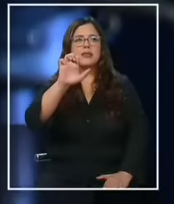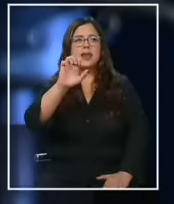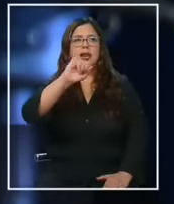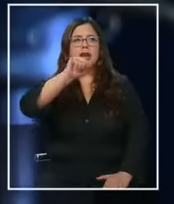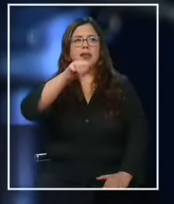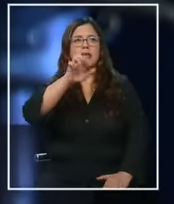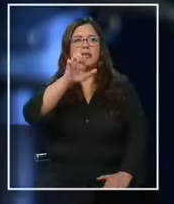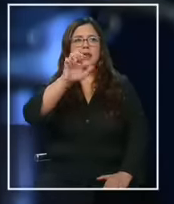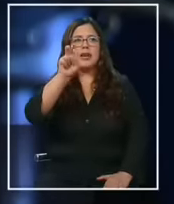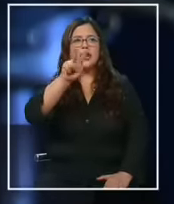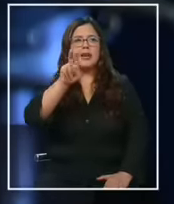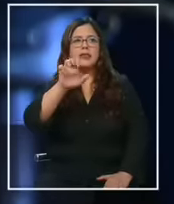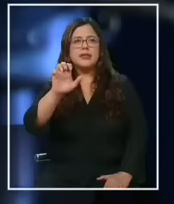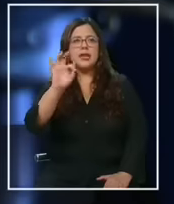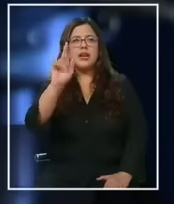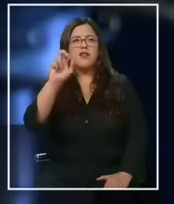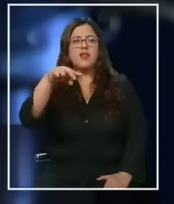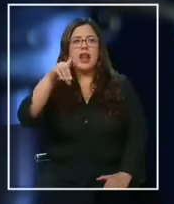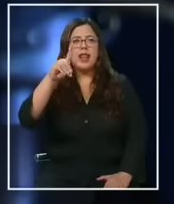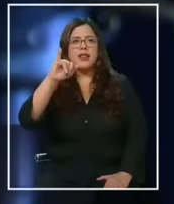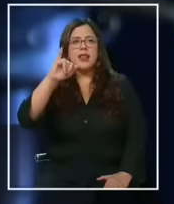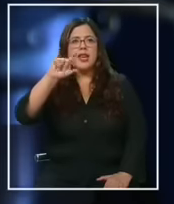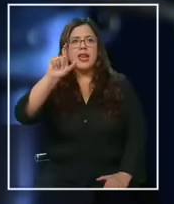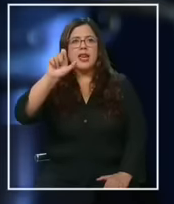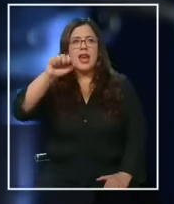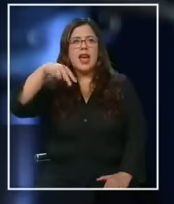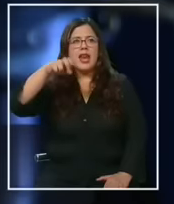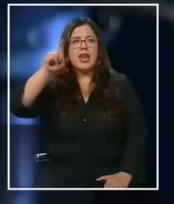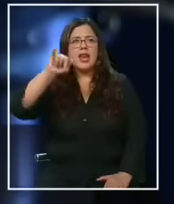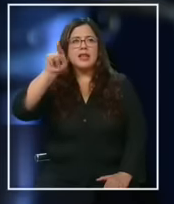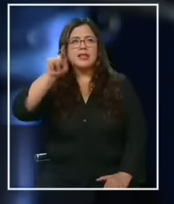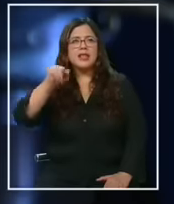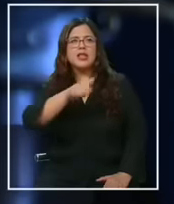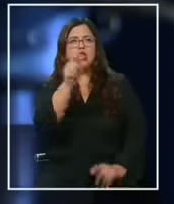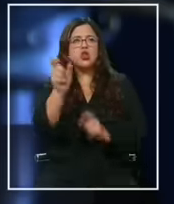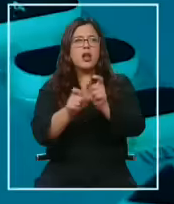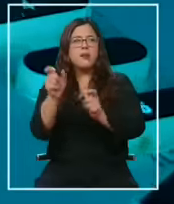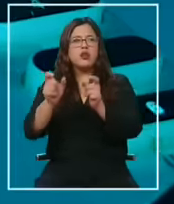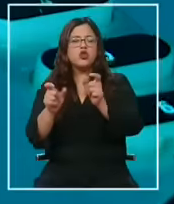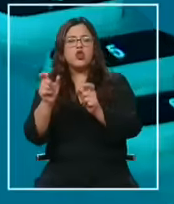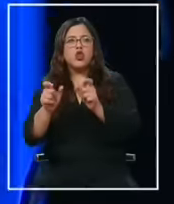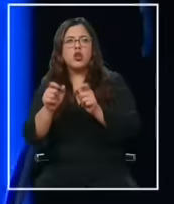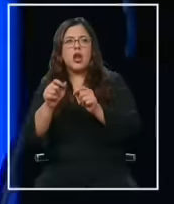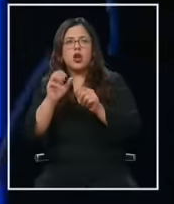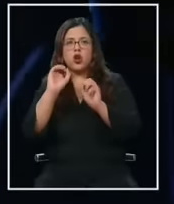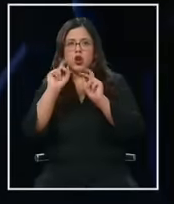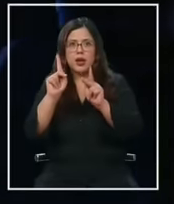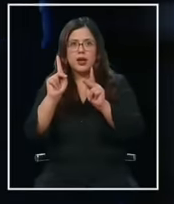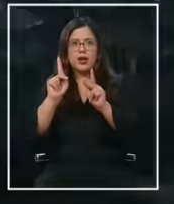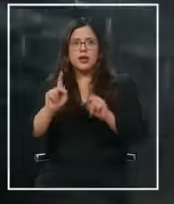de Jeff, el de Frandy, el de Genesis, todo lo que tenga de todos los muchachos.